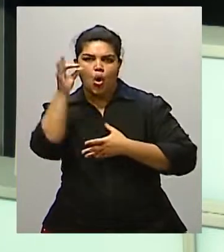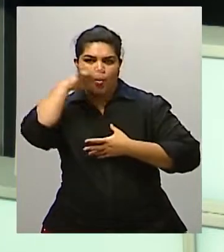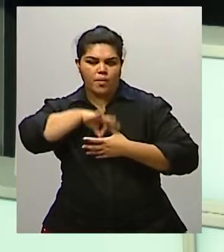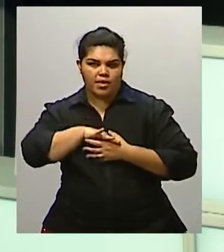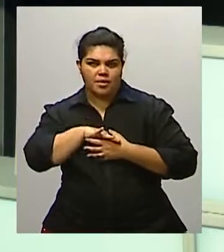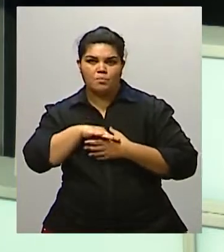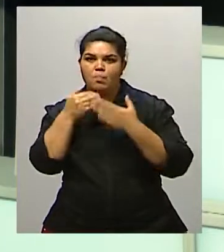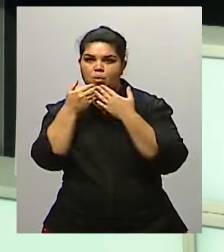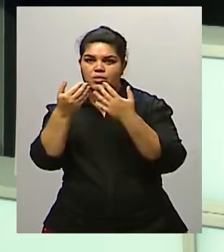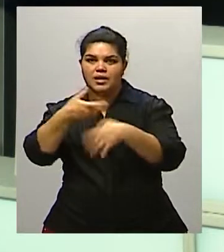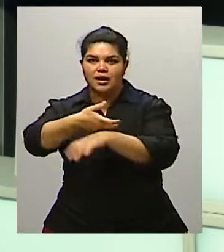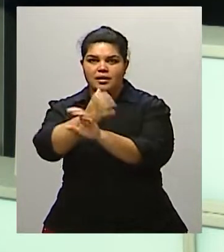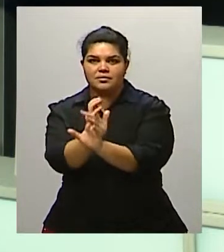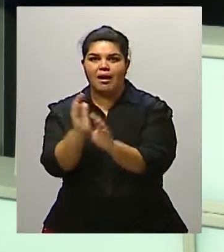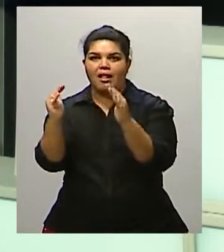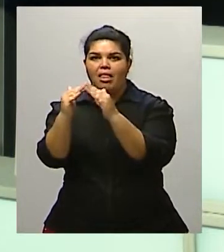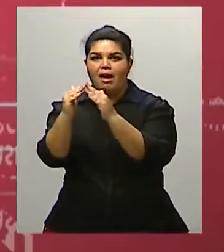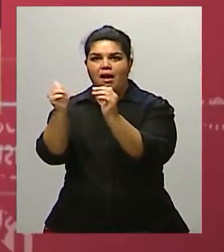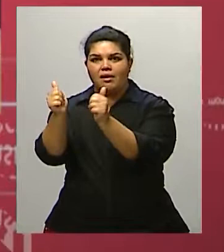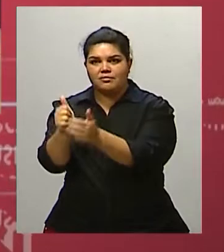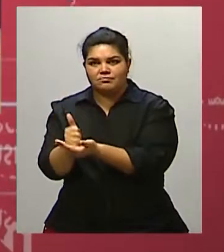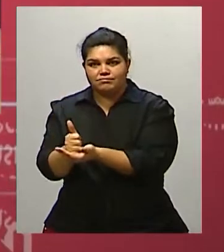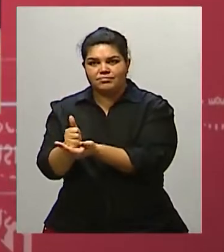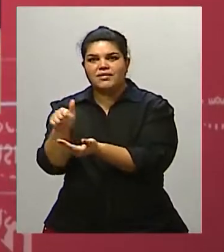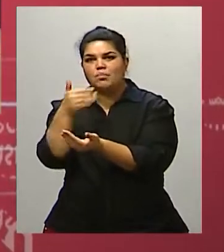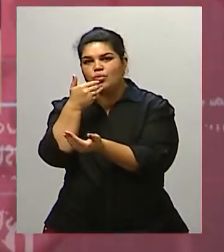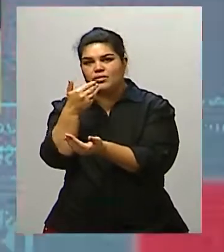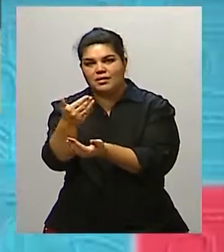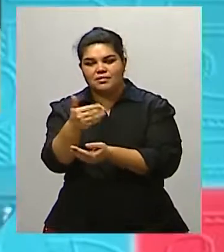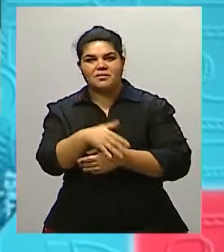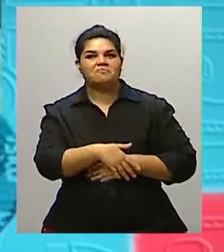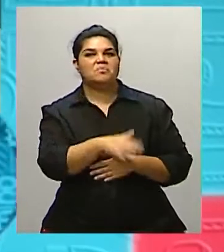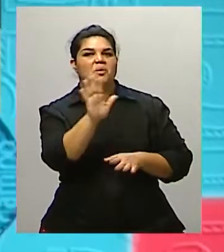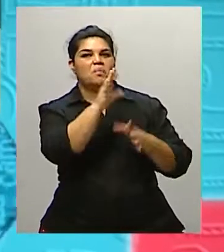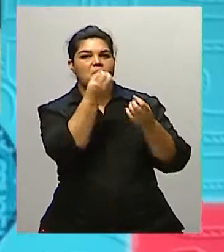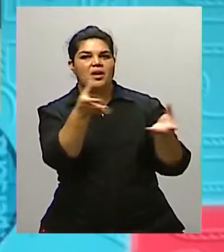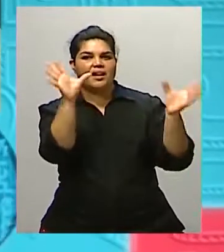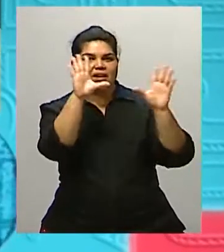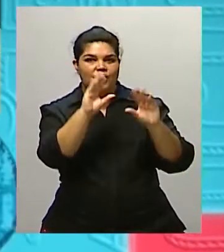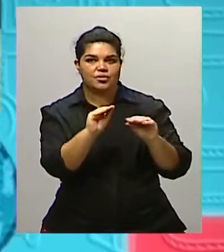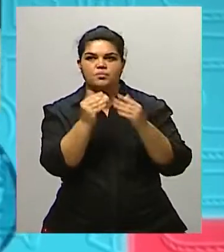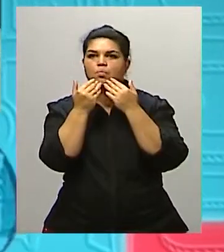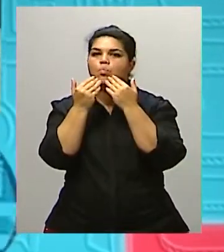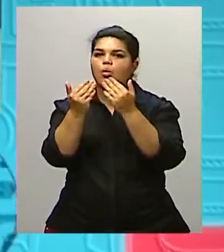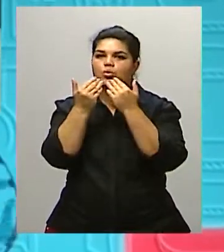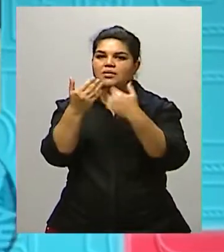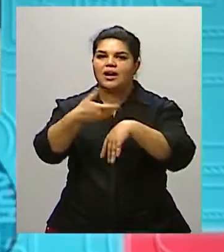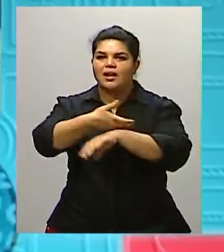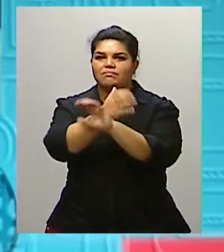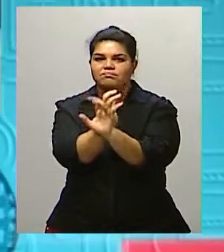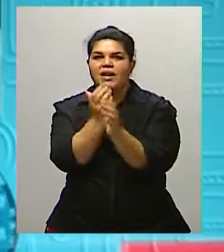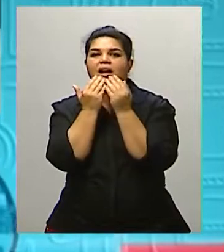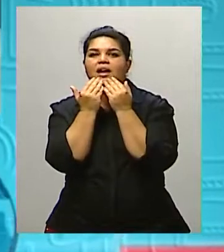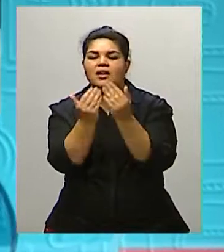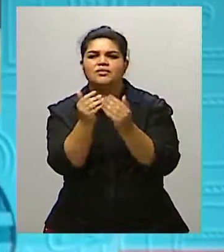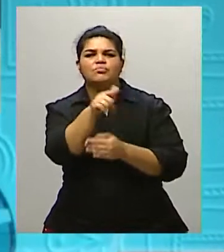estás, Hugo? Bienvenido. Hola, buenas noches, Claudia. ¿Cómo les va? Muy bien. Bueno, gracias por atendernos. ¿Cómo estás llevando